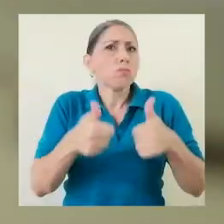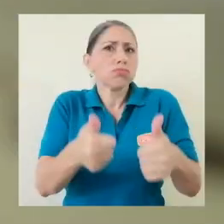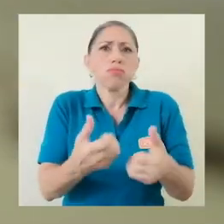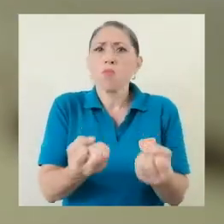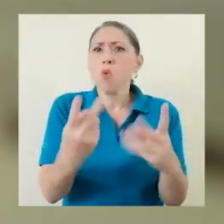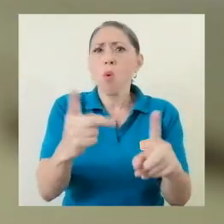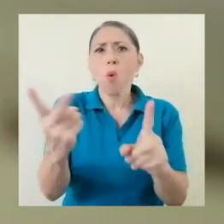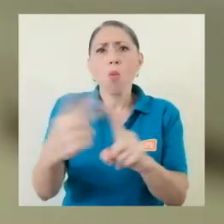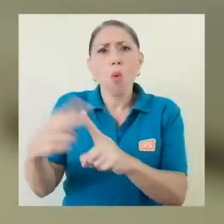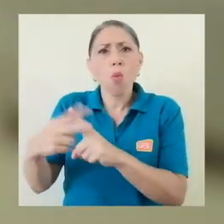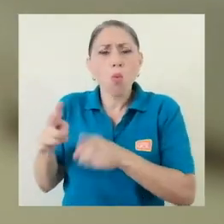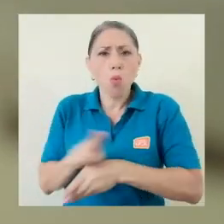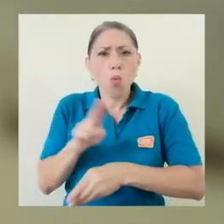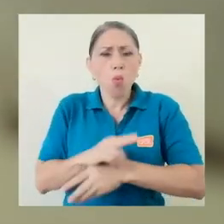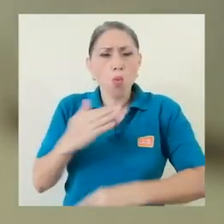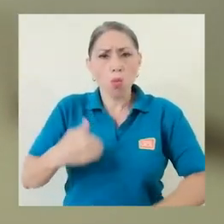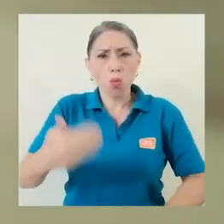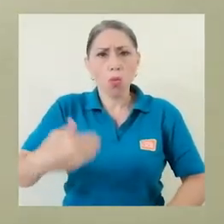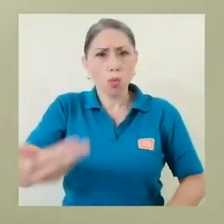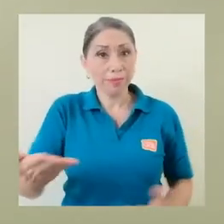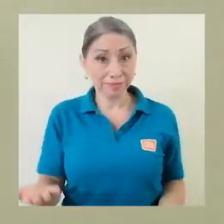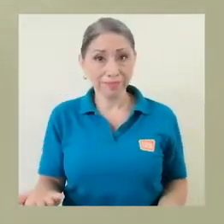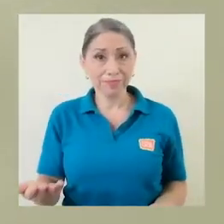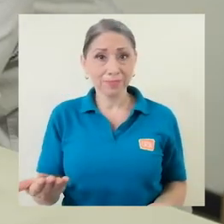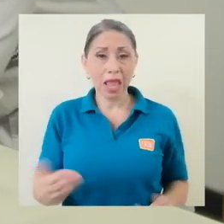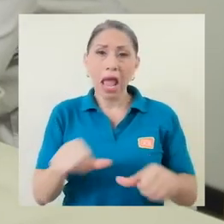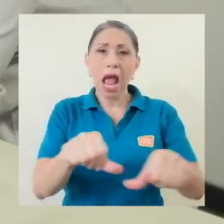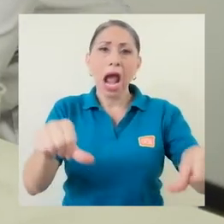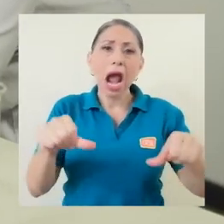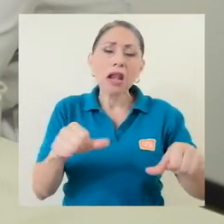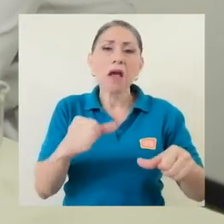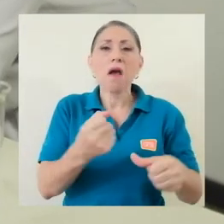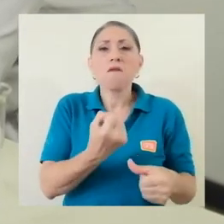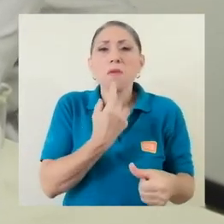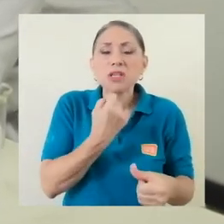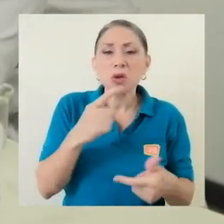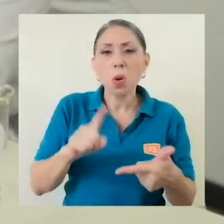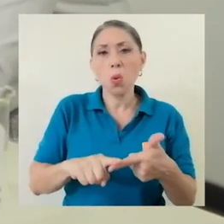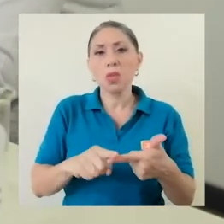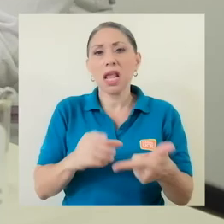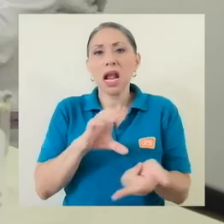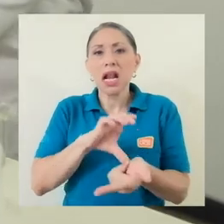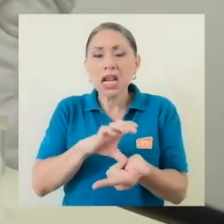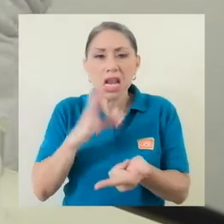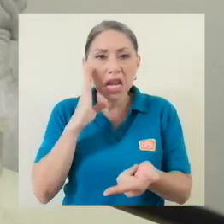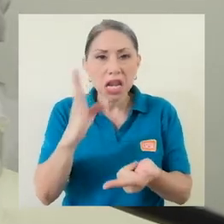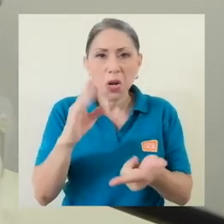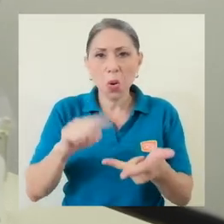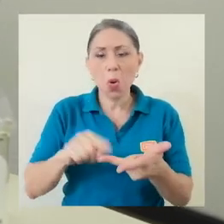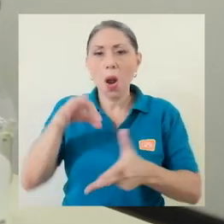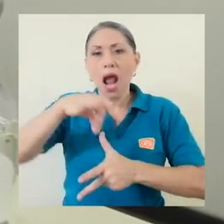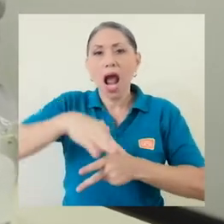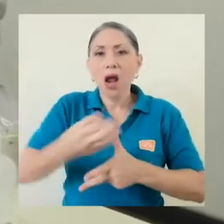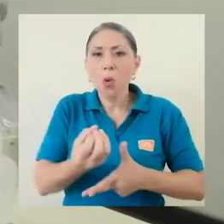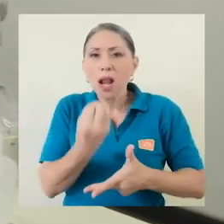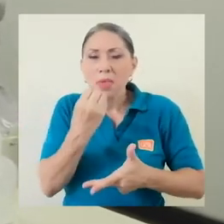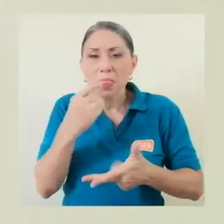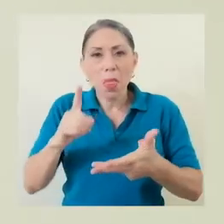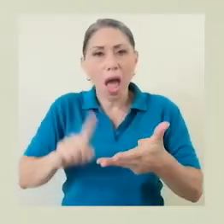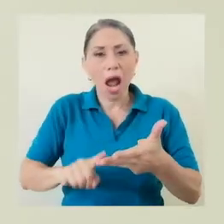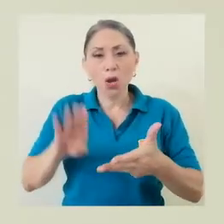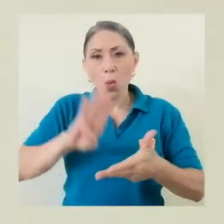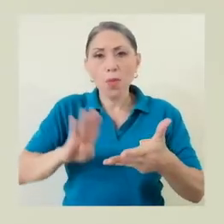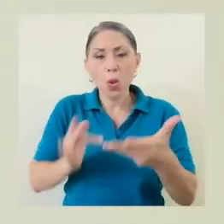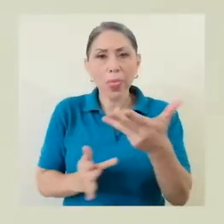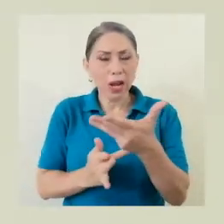múltiples aplicaciones posteriores en el sector farmacéutico, en el sector clínico, en el sector agroalimentario,